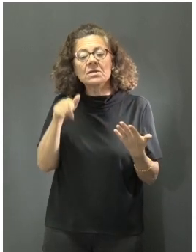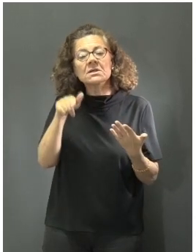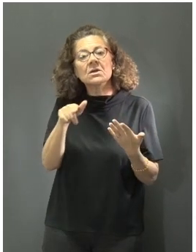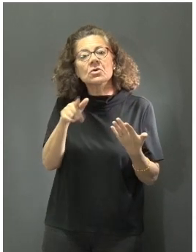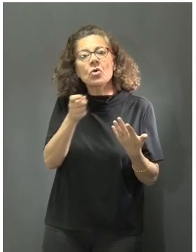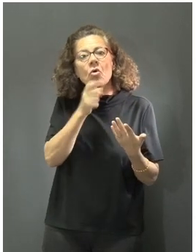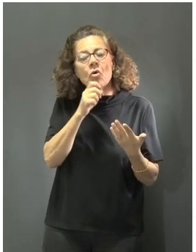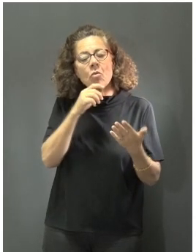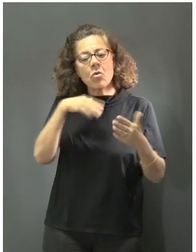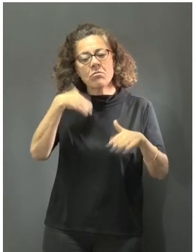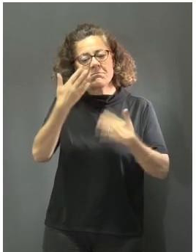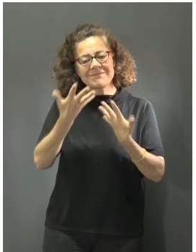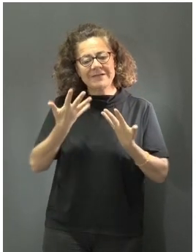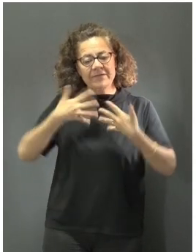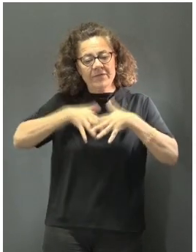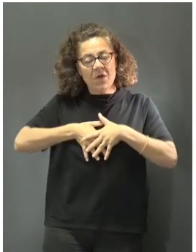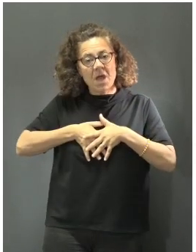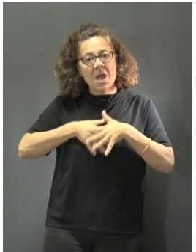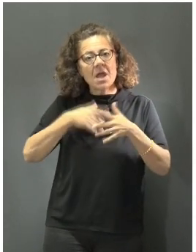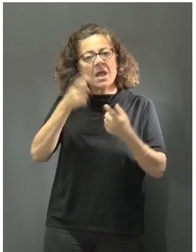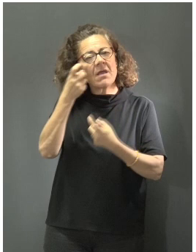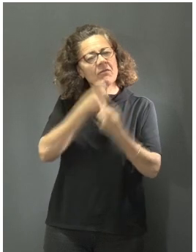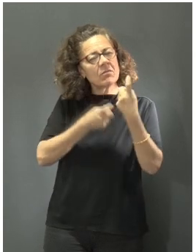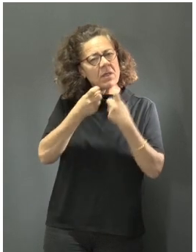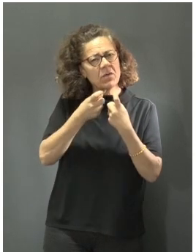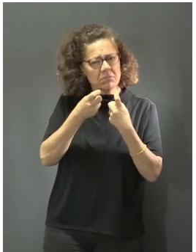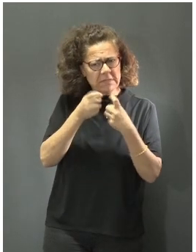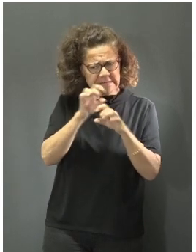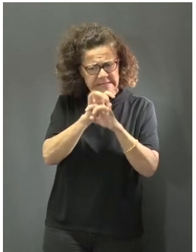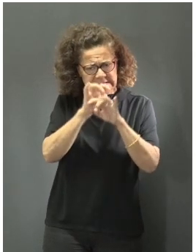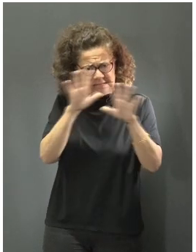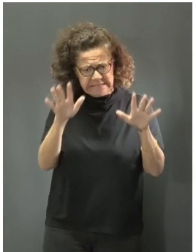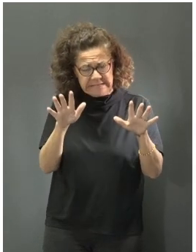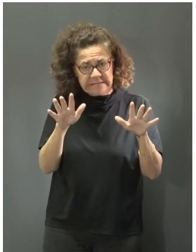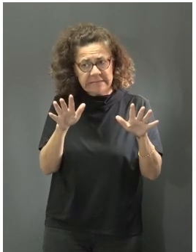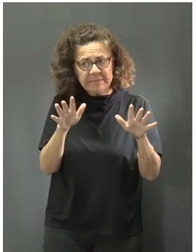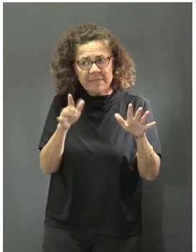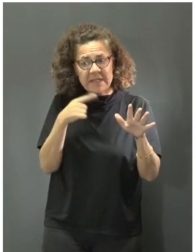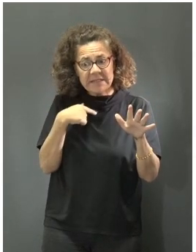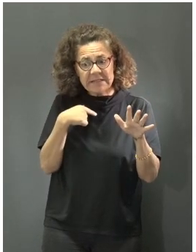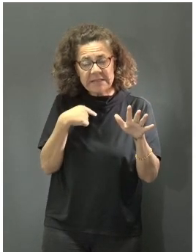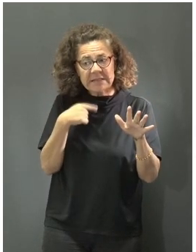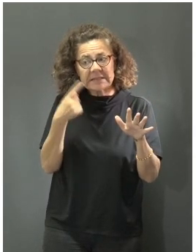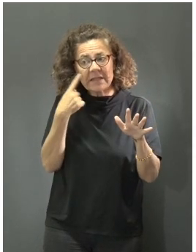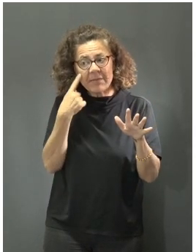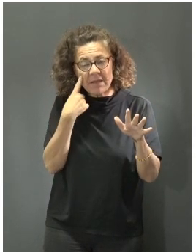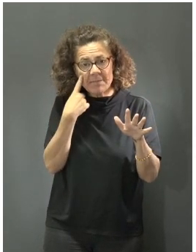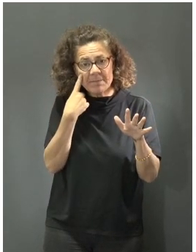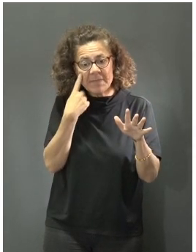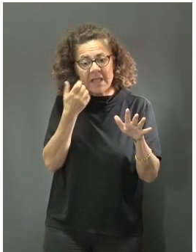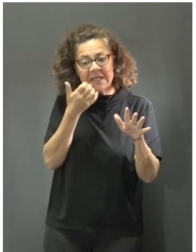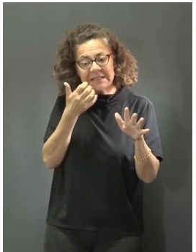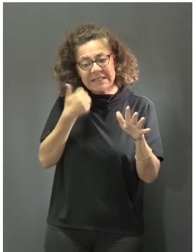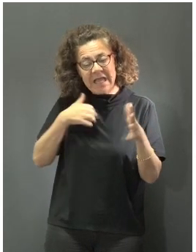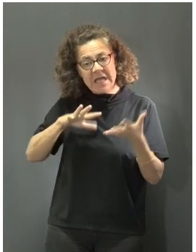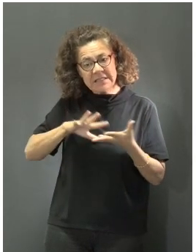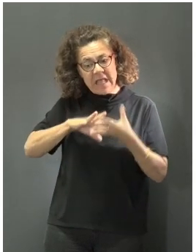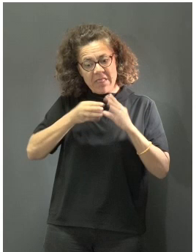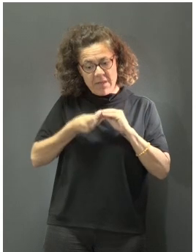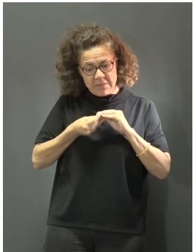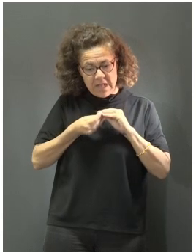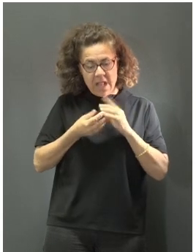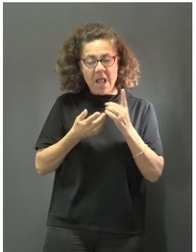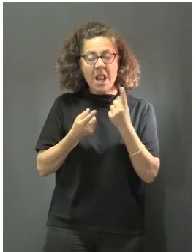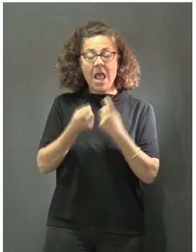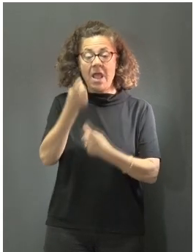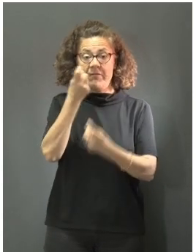de procesar la información yo creo que es muy ilustrativa de, o sea, cuando se adaptan la información y los